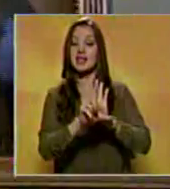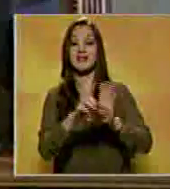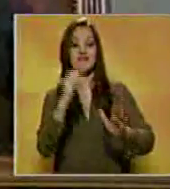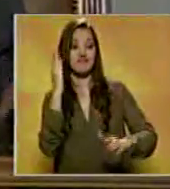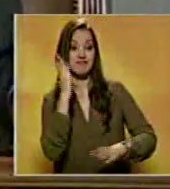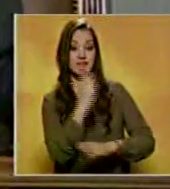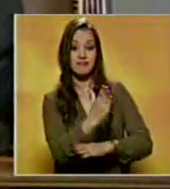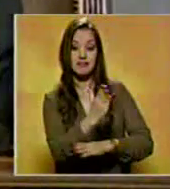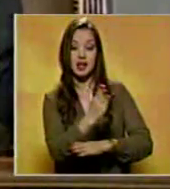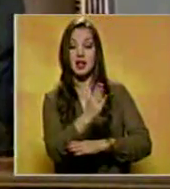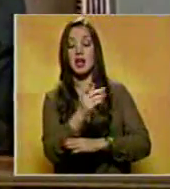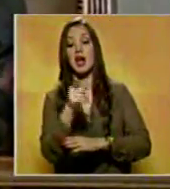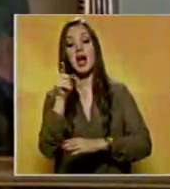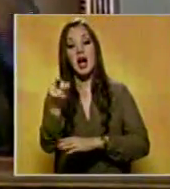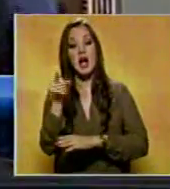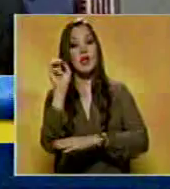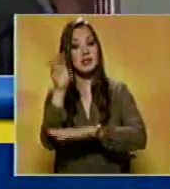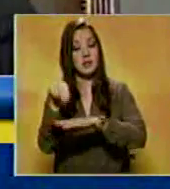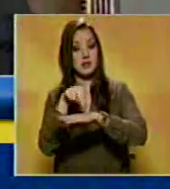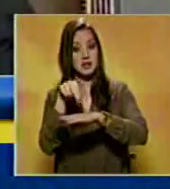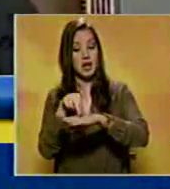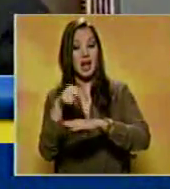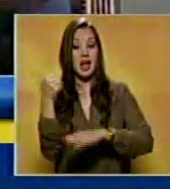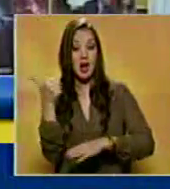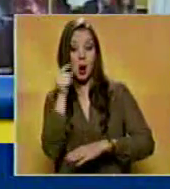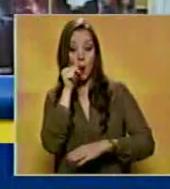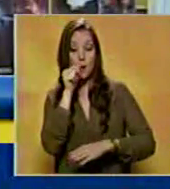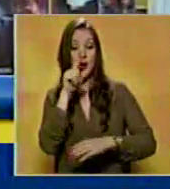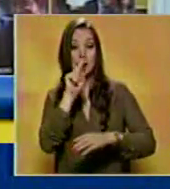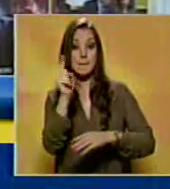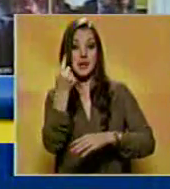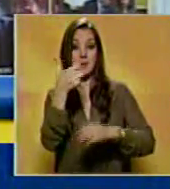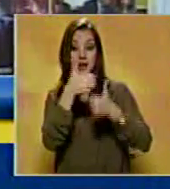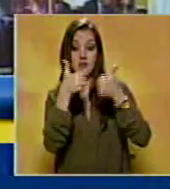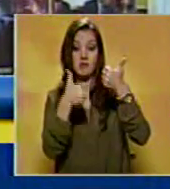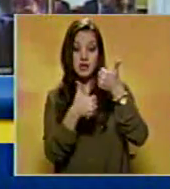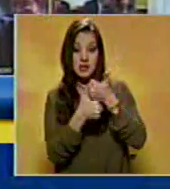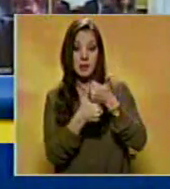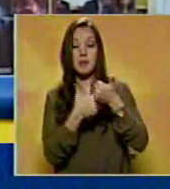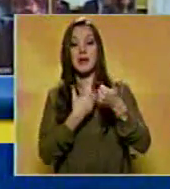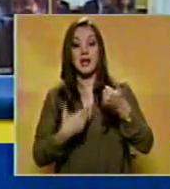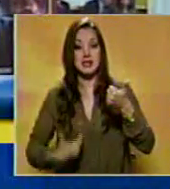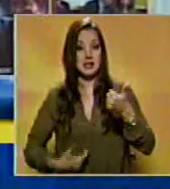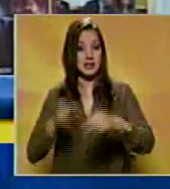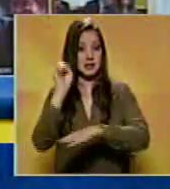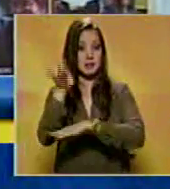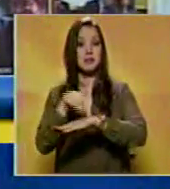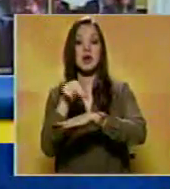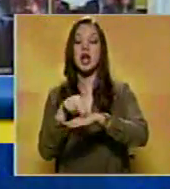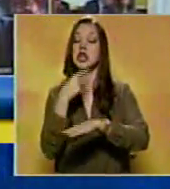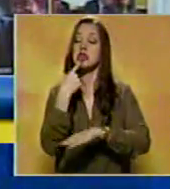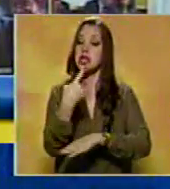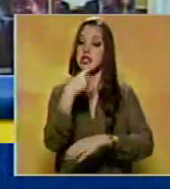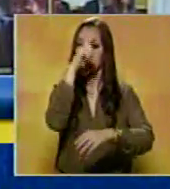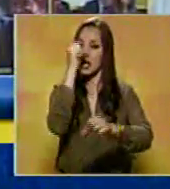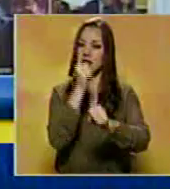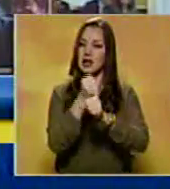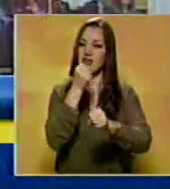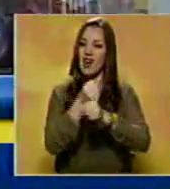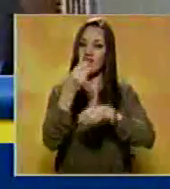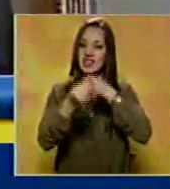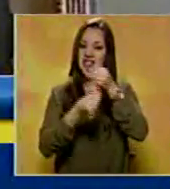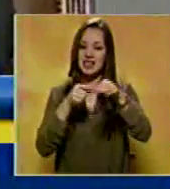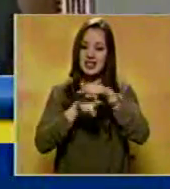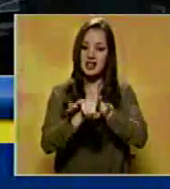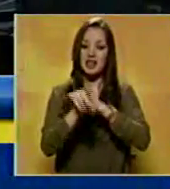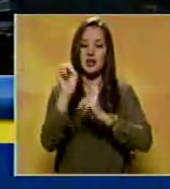en la Asamblea. Elvis Amoroso, primer vicepresidente del Parlamento, calificó de extraordinario el trabajo legislativo mediante créditos adicionales